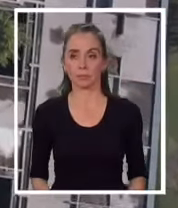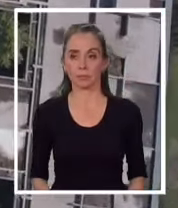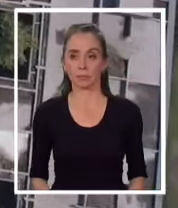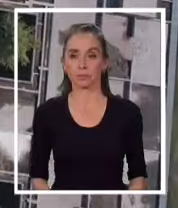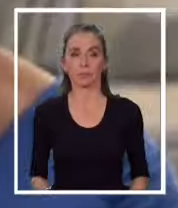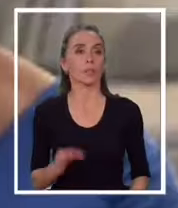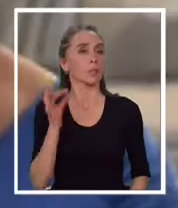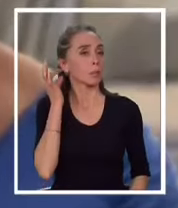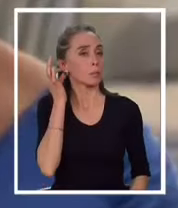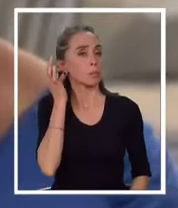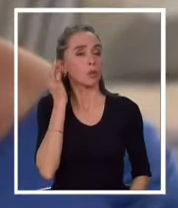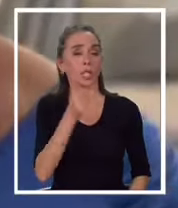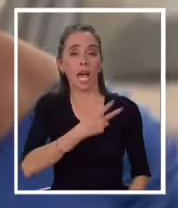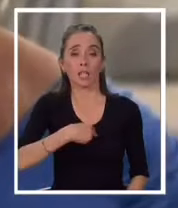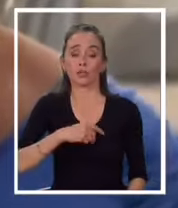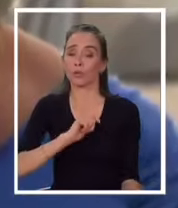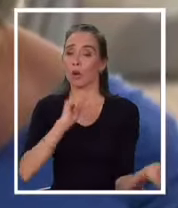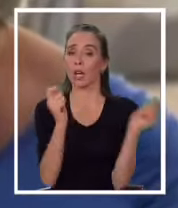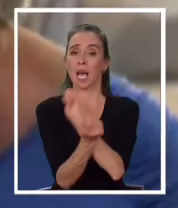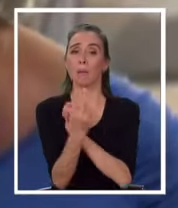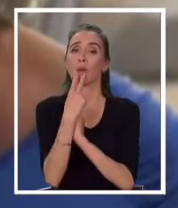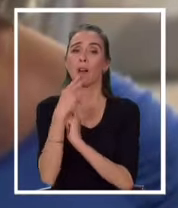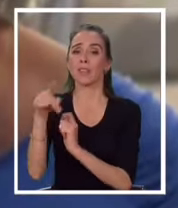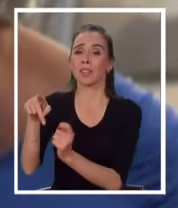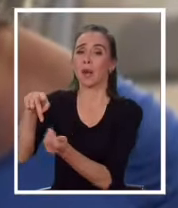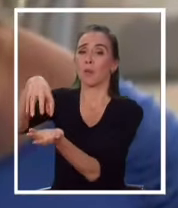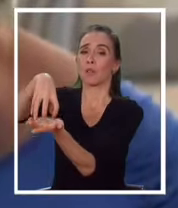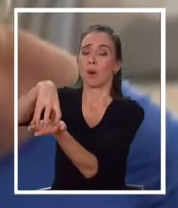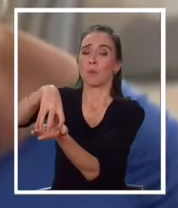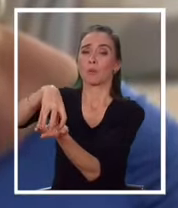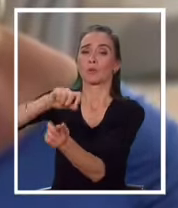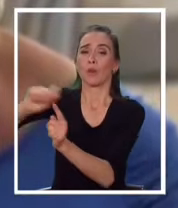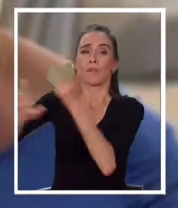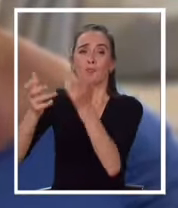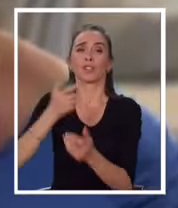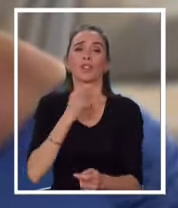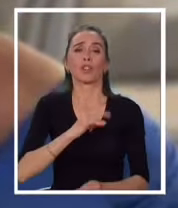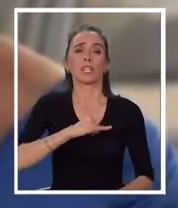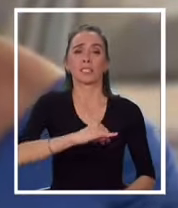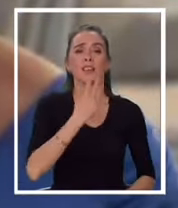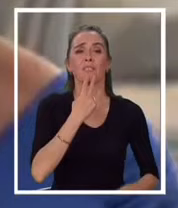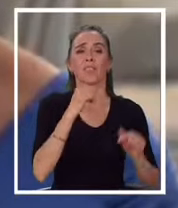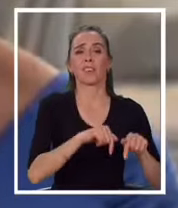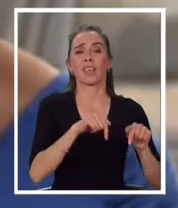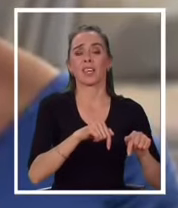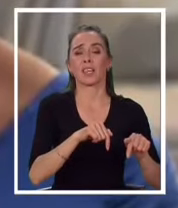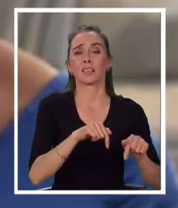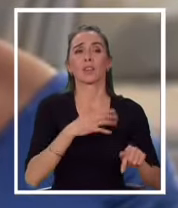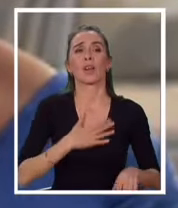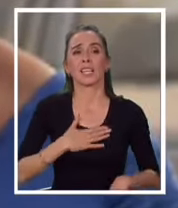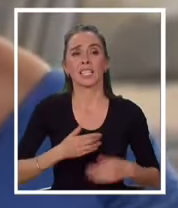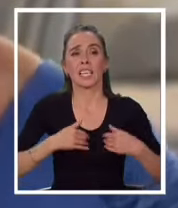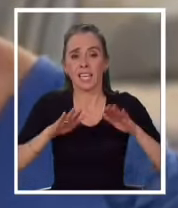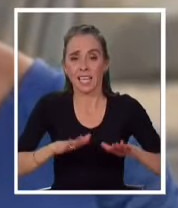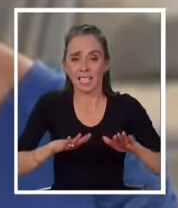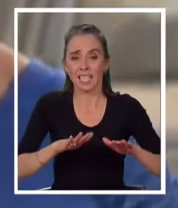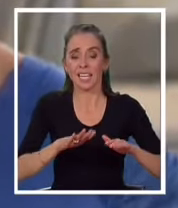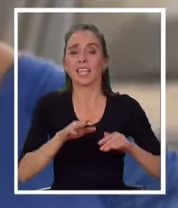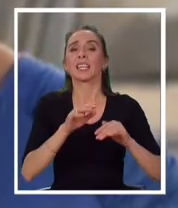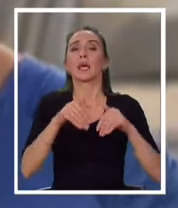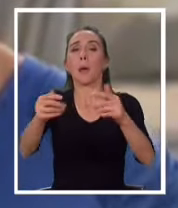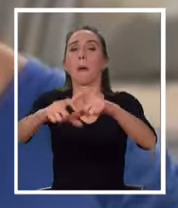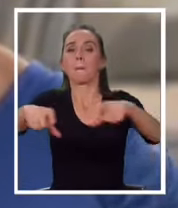Nos cambió la vida, nos cambió el deseo de seguir aquí mismo. Porque uno quiere estar aquí, salir afuera